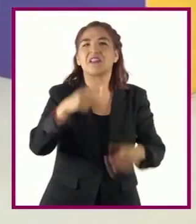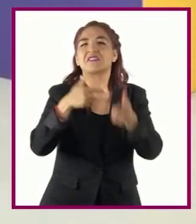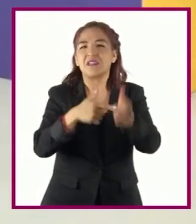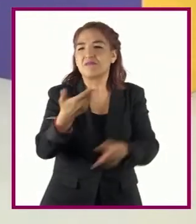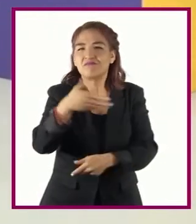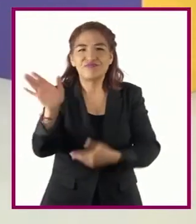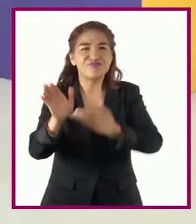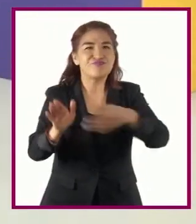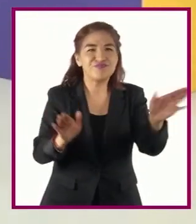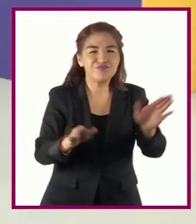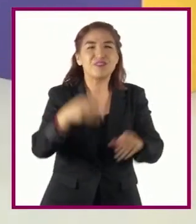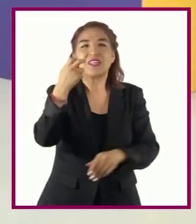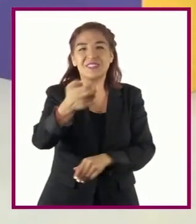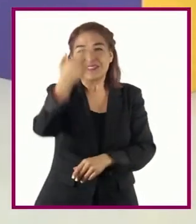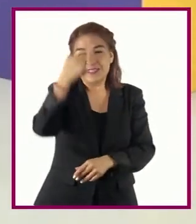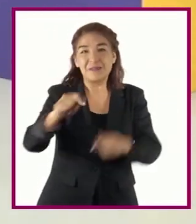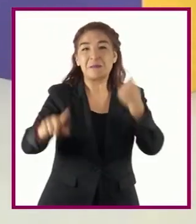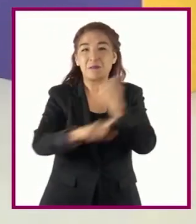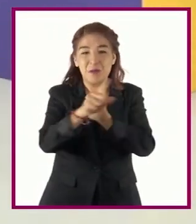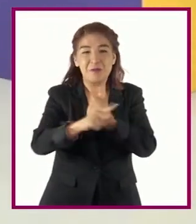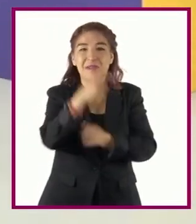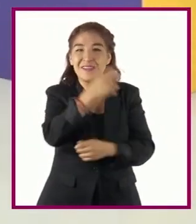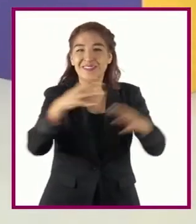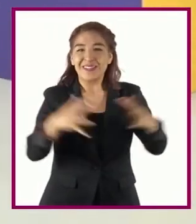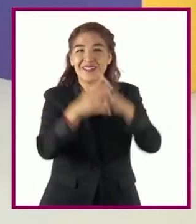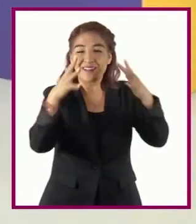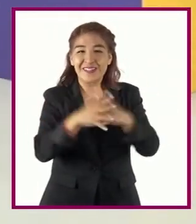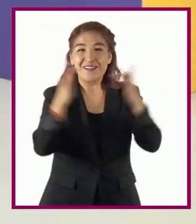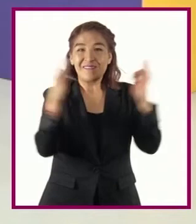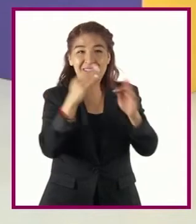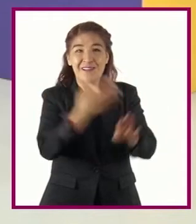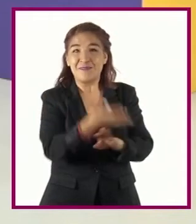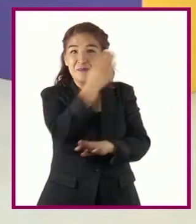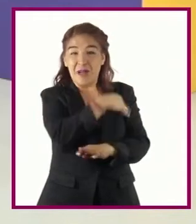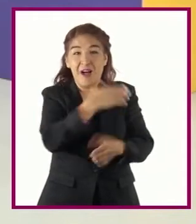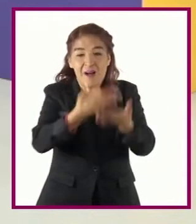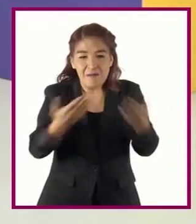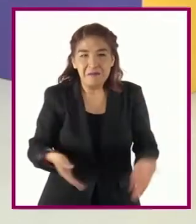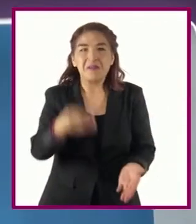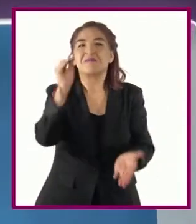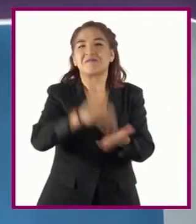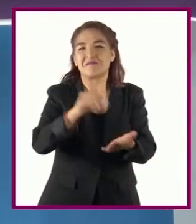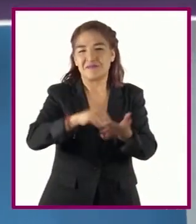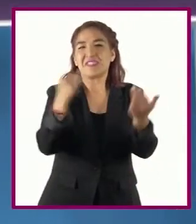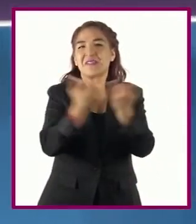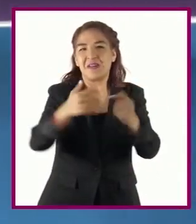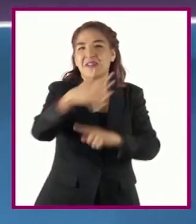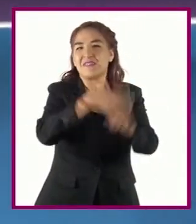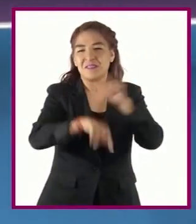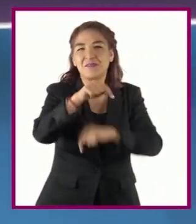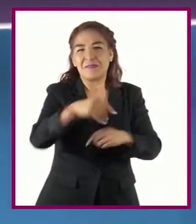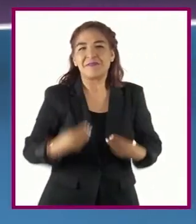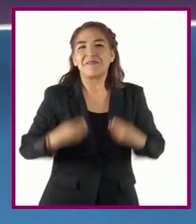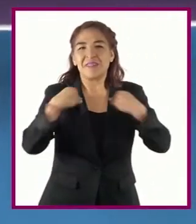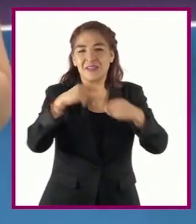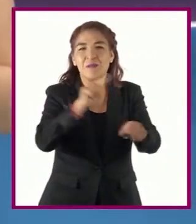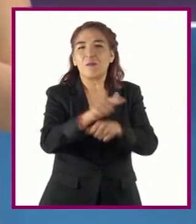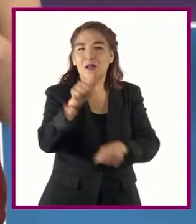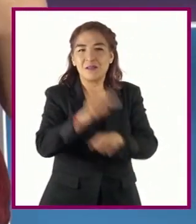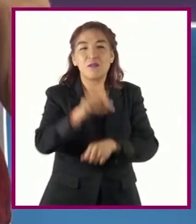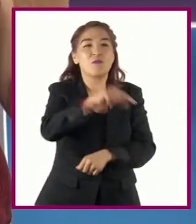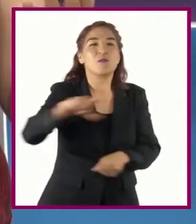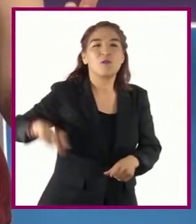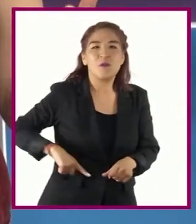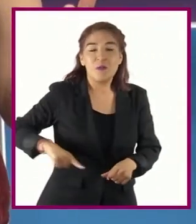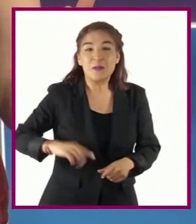Los estragos de la Guerra Fría permanecen en la vida cotidiana de las y los guatemaltecos, debido a los gobiernos